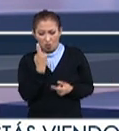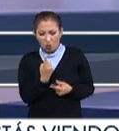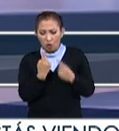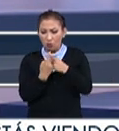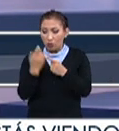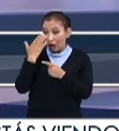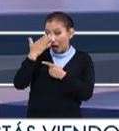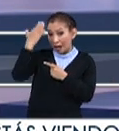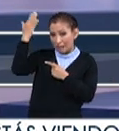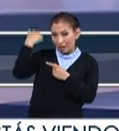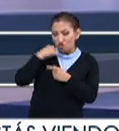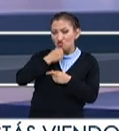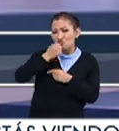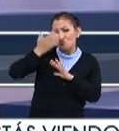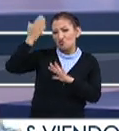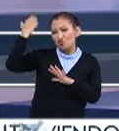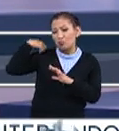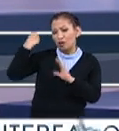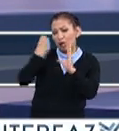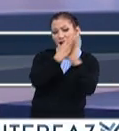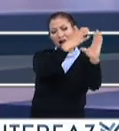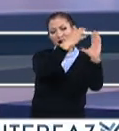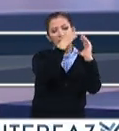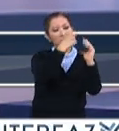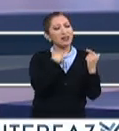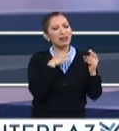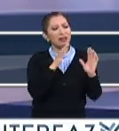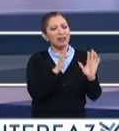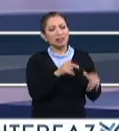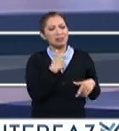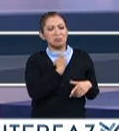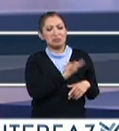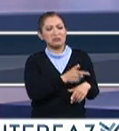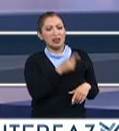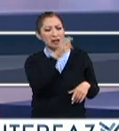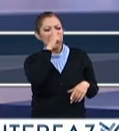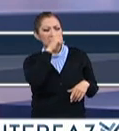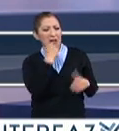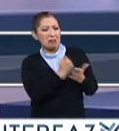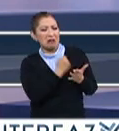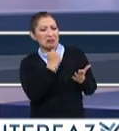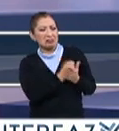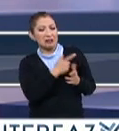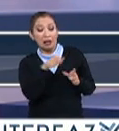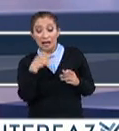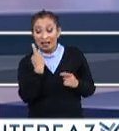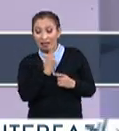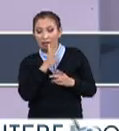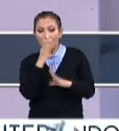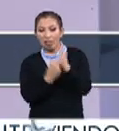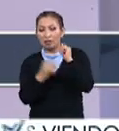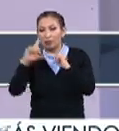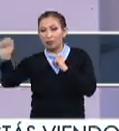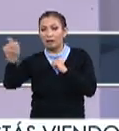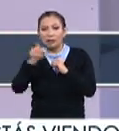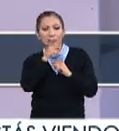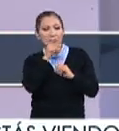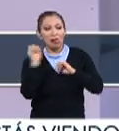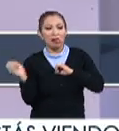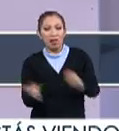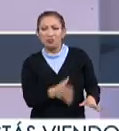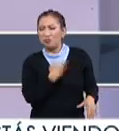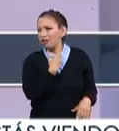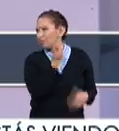su vez de un árabe, de un viejo árabe que tiene muchas enseñanzas, pero que él interpreta de una manera autoritaria y el protagonista huye del padre, o sea,